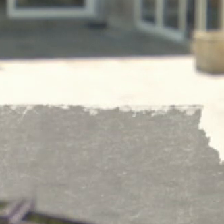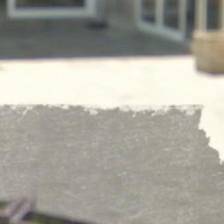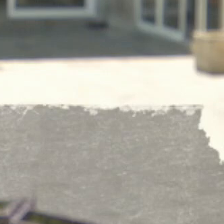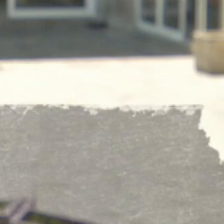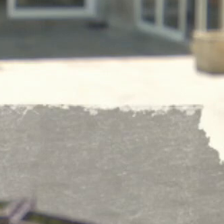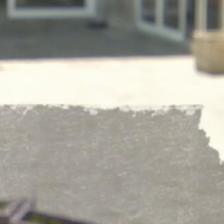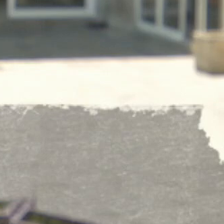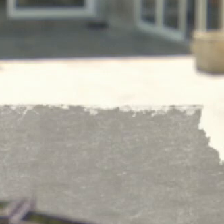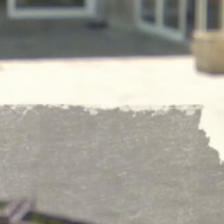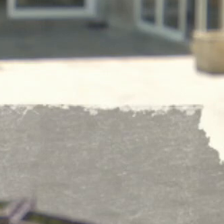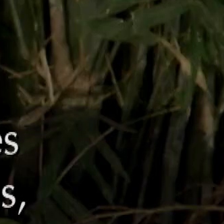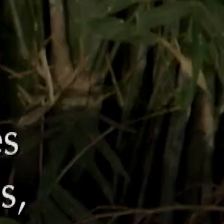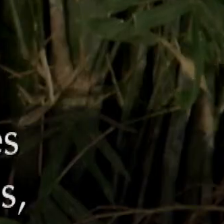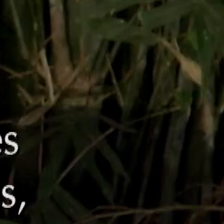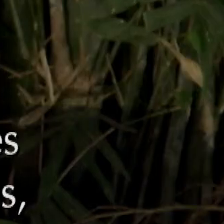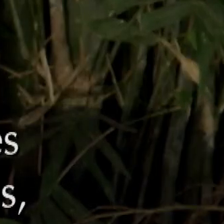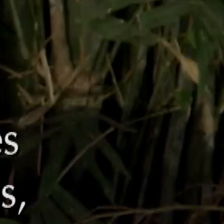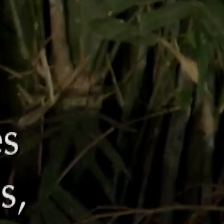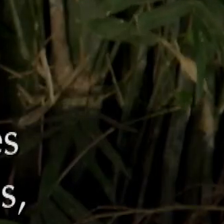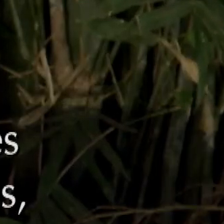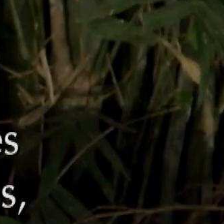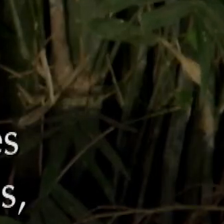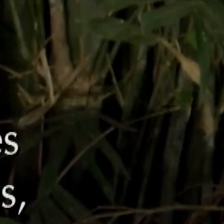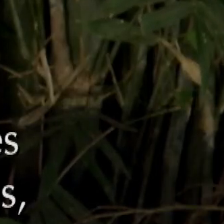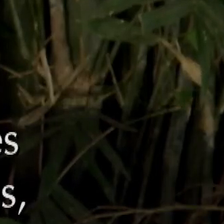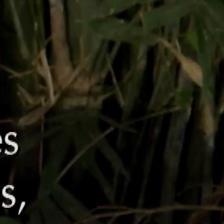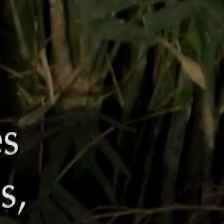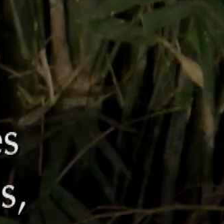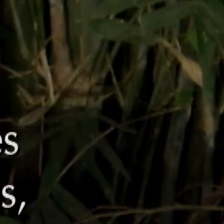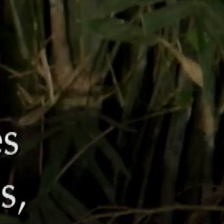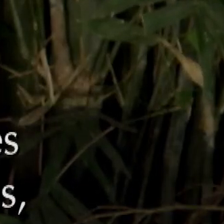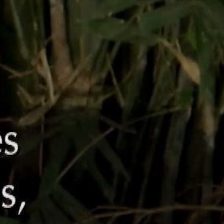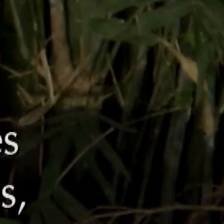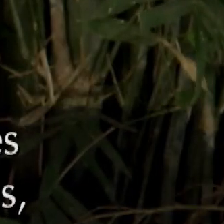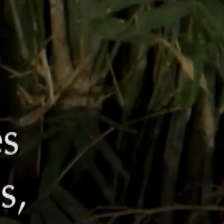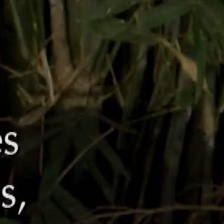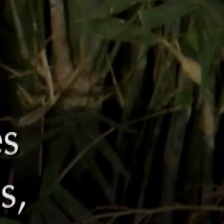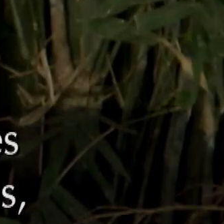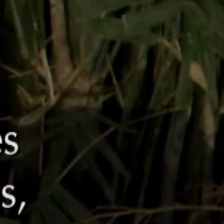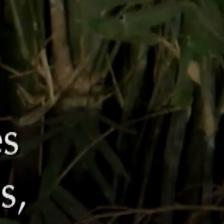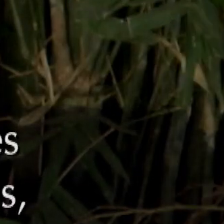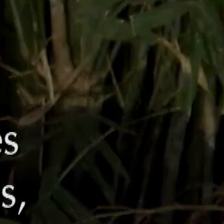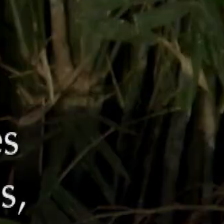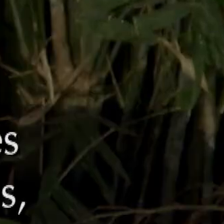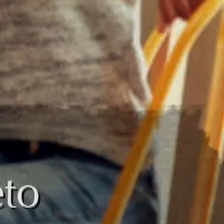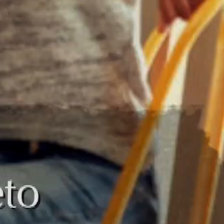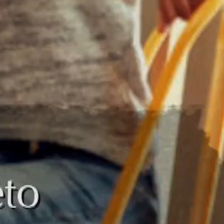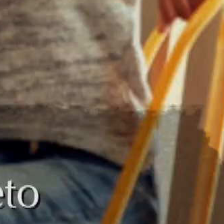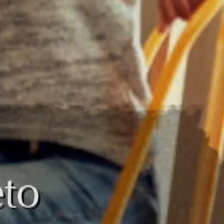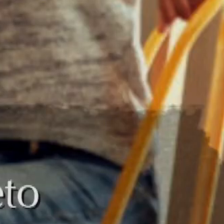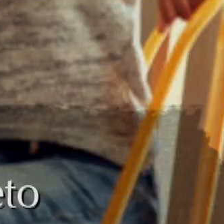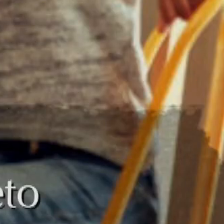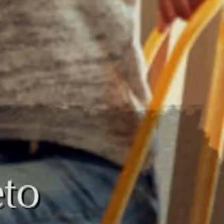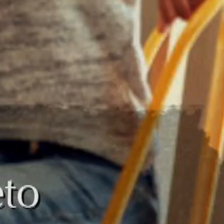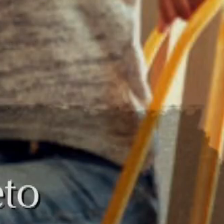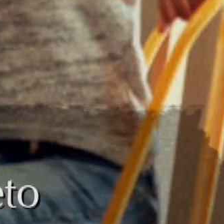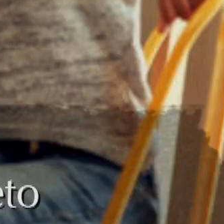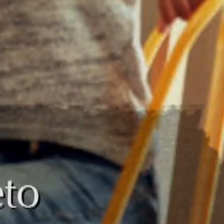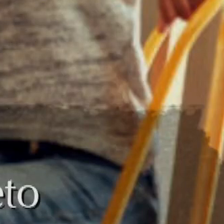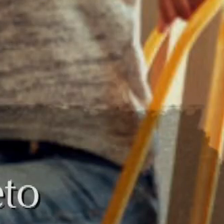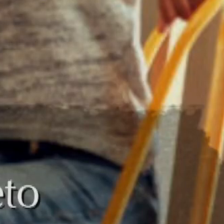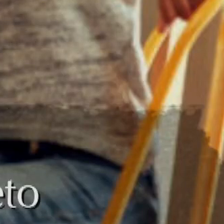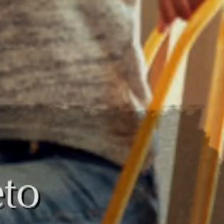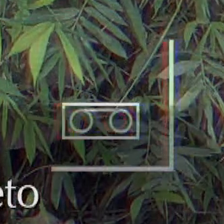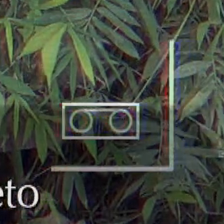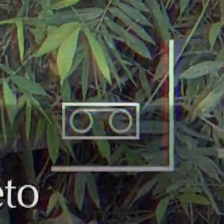de culpabilidad? Muchas, ¿verdad? Y es que nadie nos ha enseñado cuál es el equilibrio perfecto para relacionarnos, sin invadirnos los unos